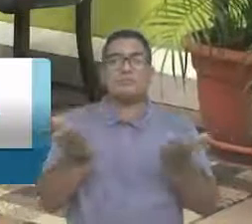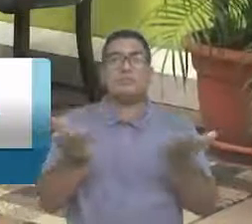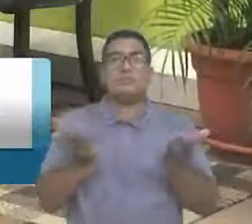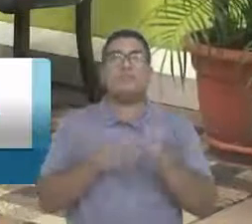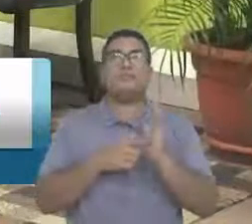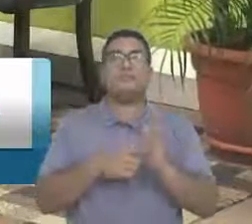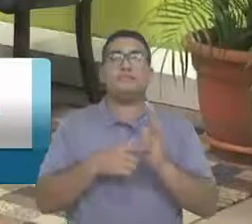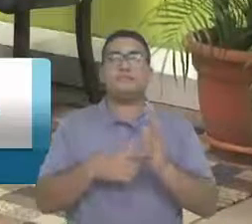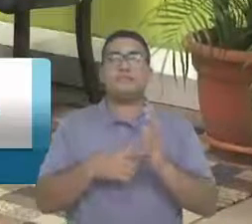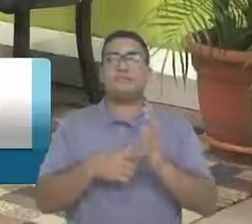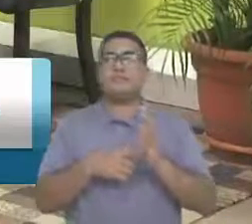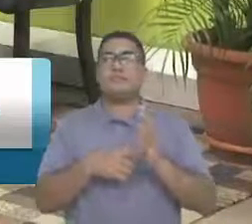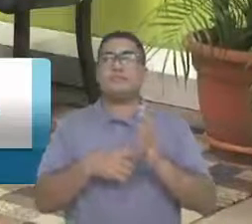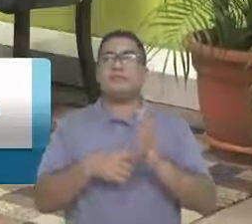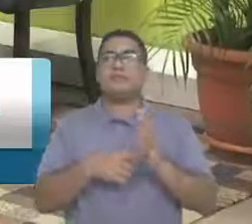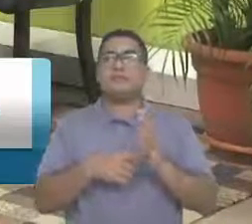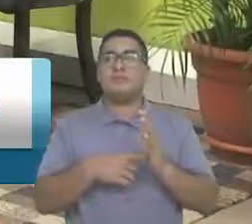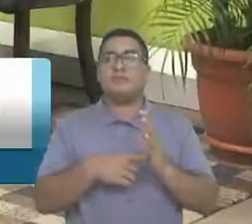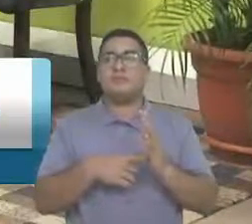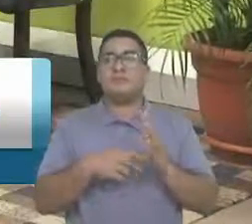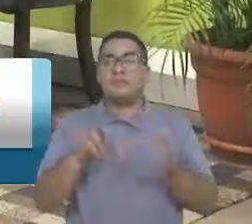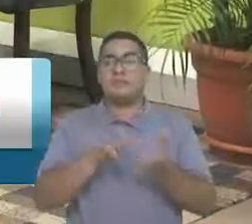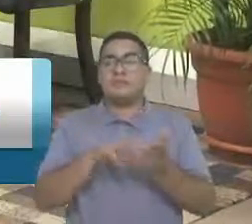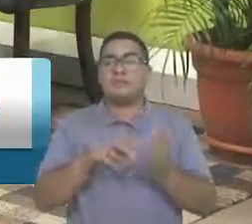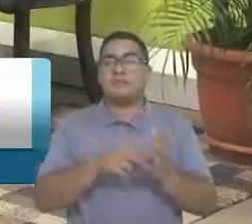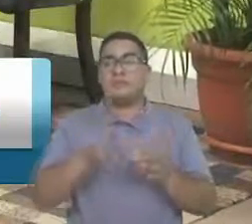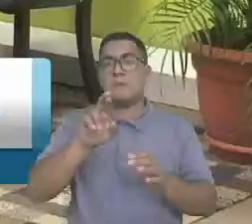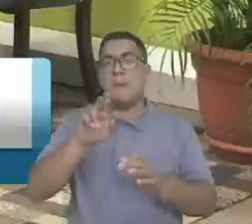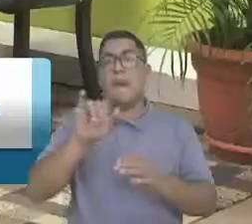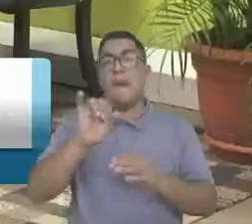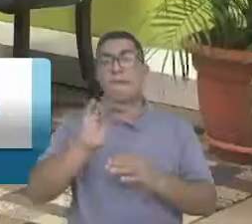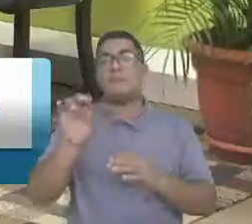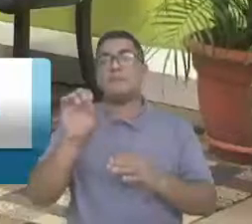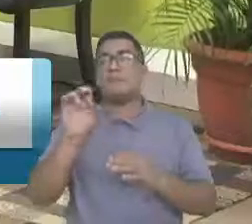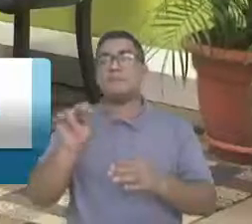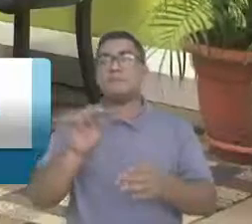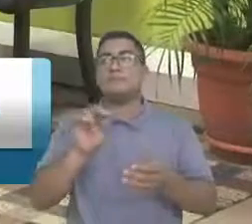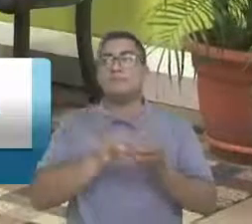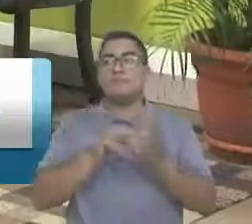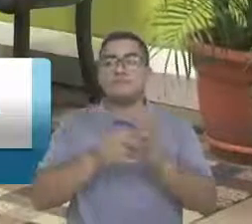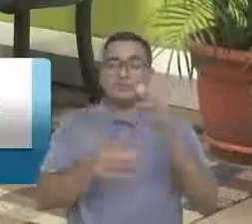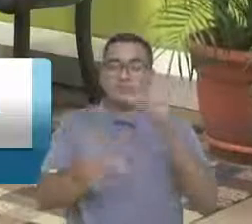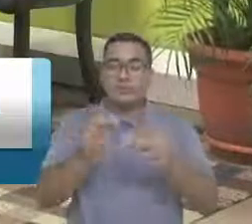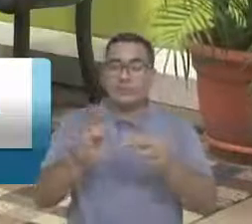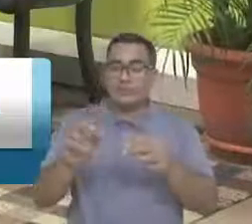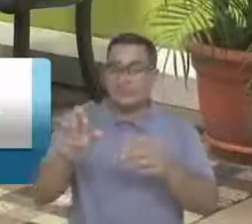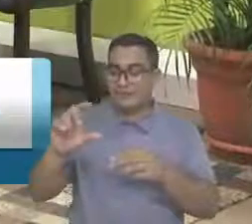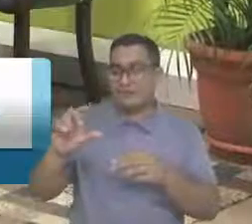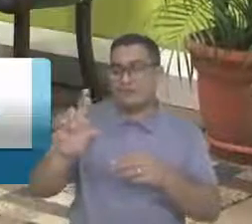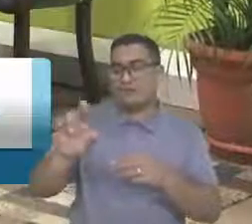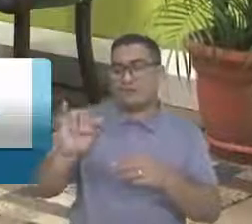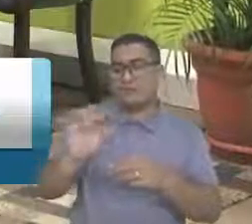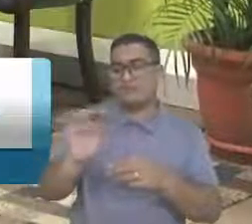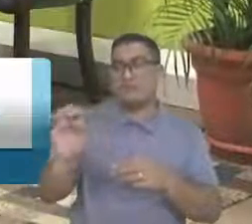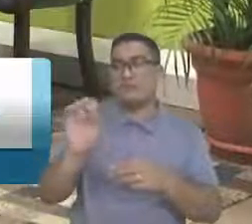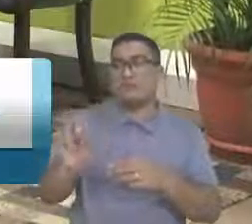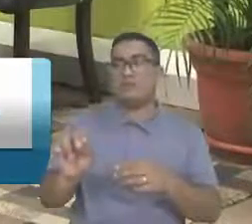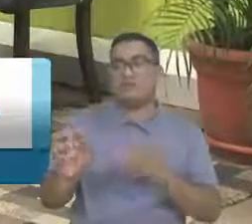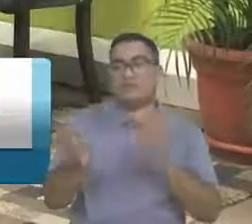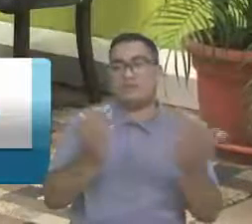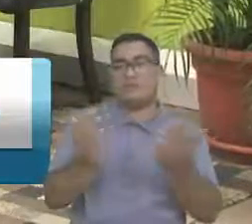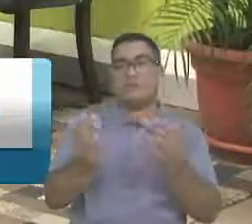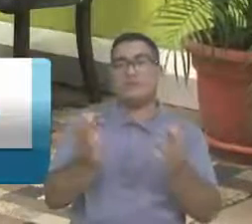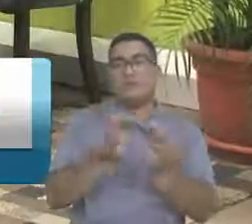Estudiamos la ecografía renal que nos va a evaluar el tamaño del riñón, la relación seno-parénquima